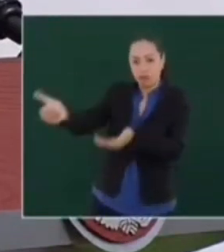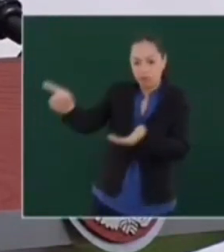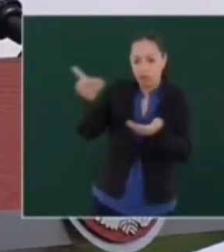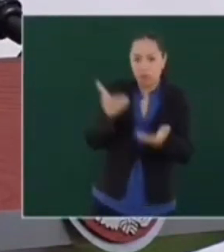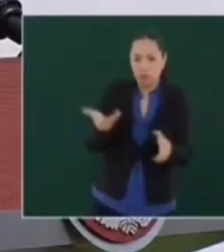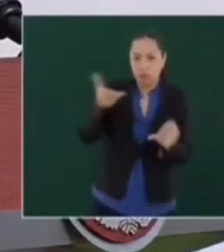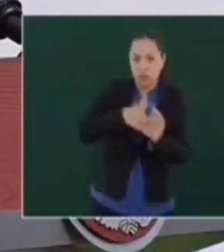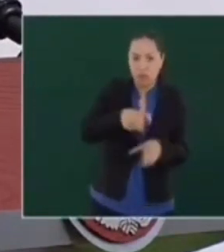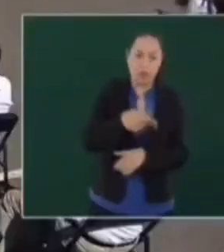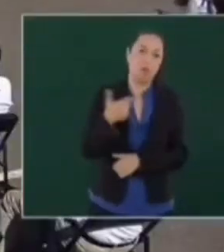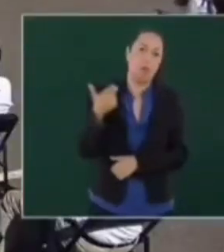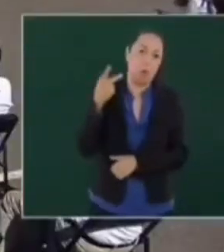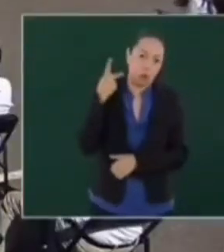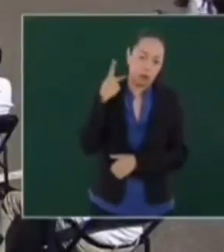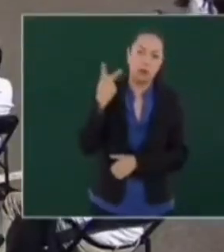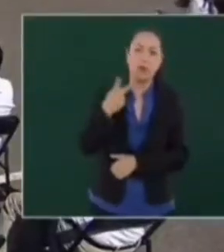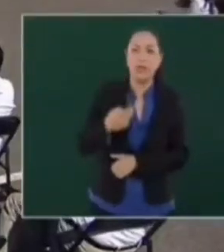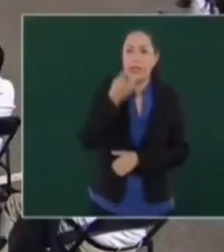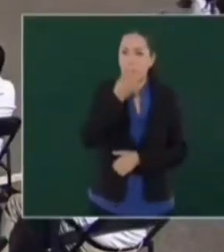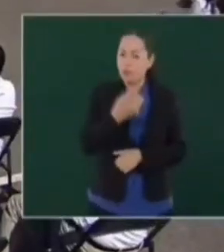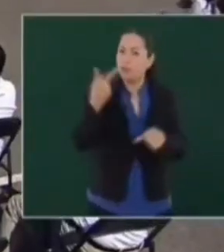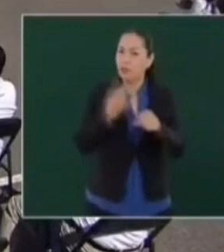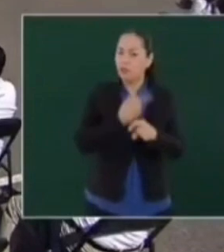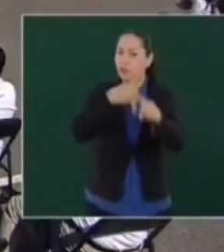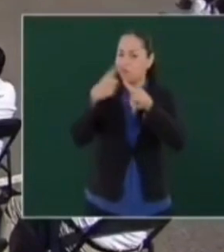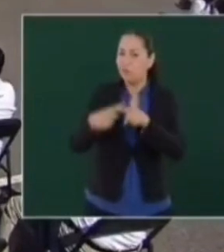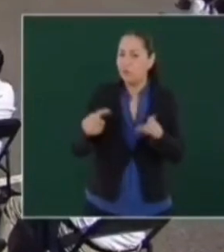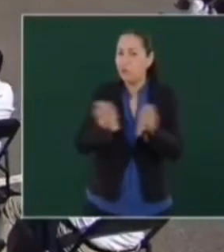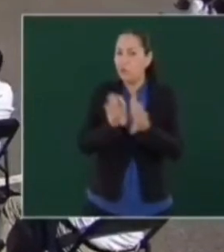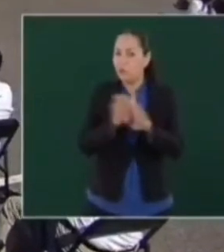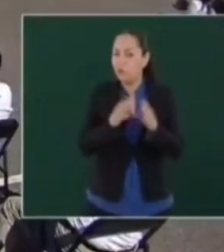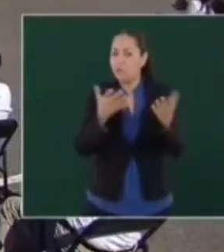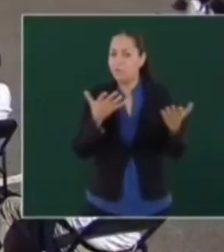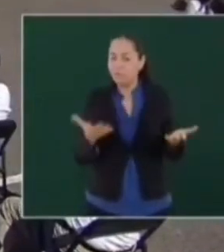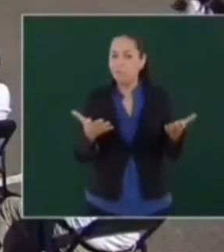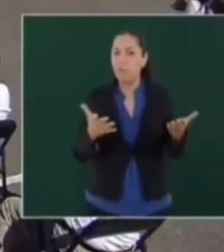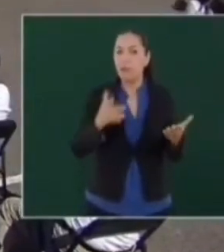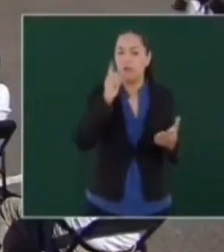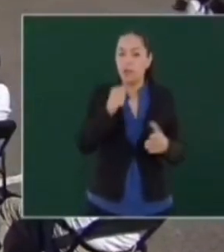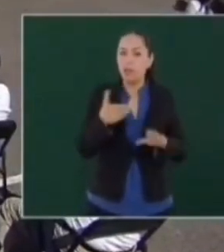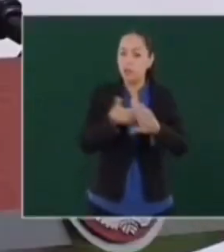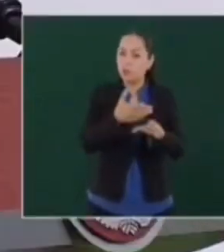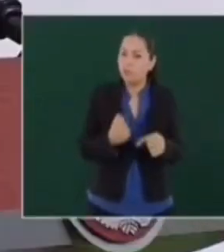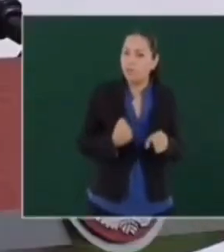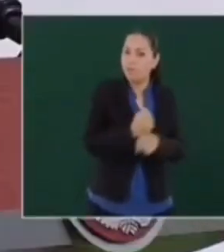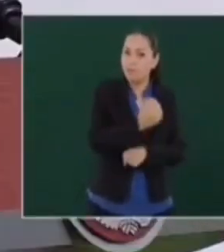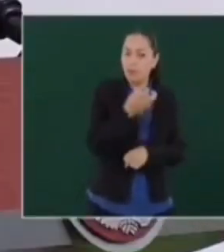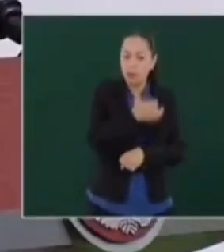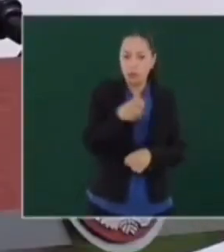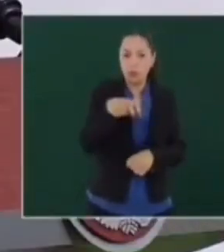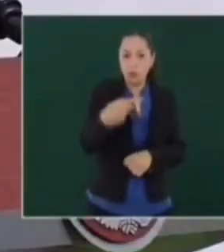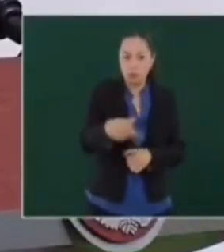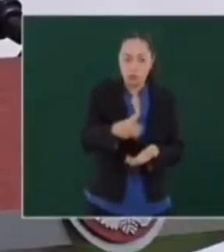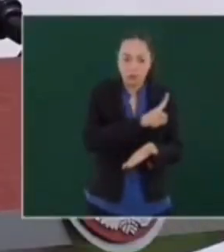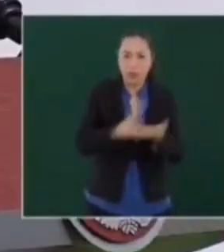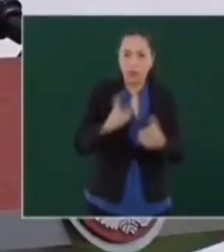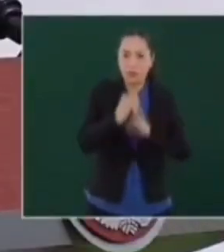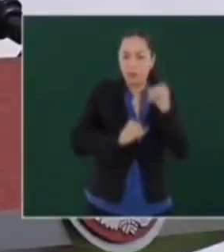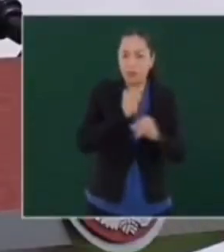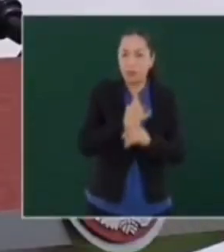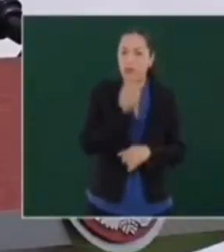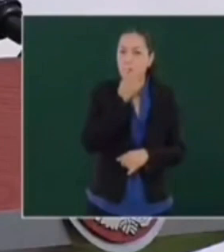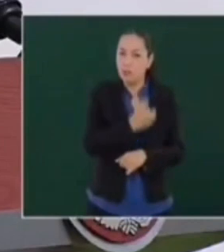político. Estas acciones han constituido una flagrante violación al derecho internacional. Y especial